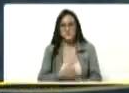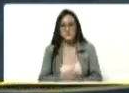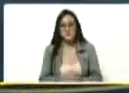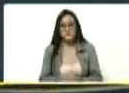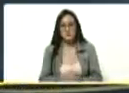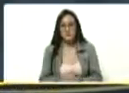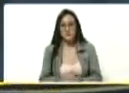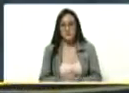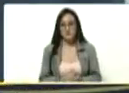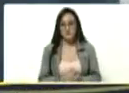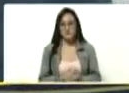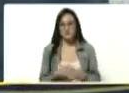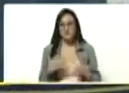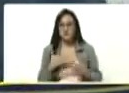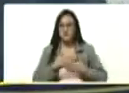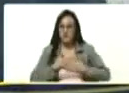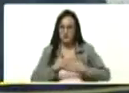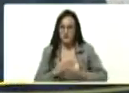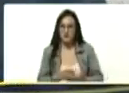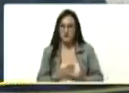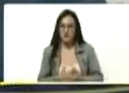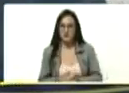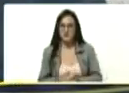una inmensa solidaridad